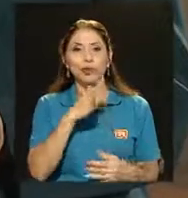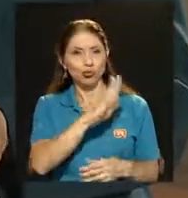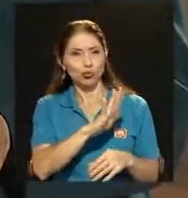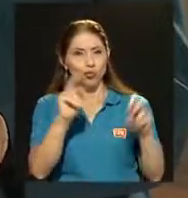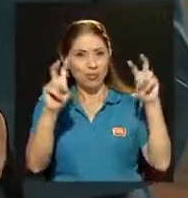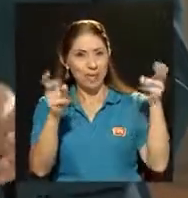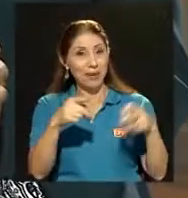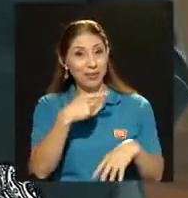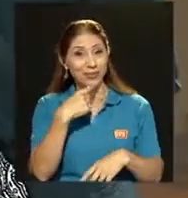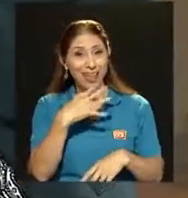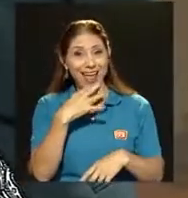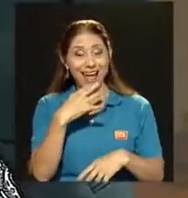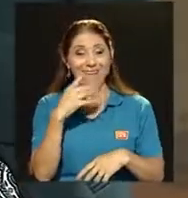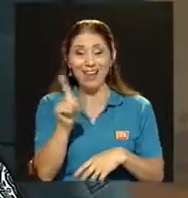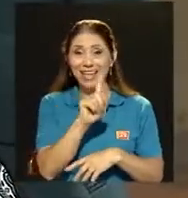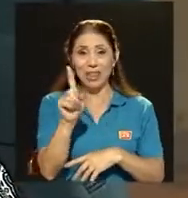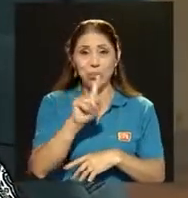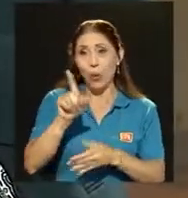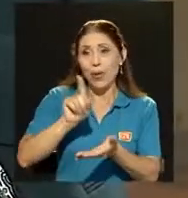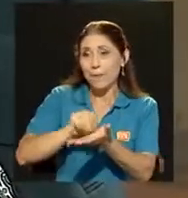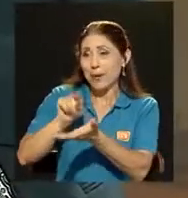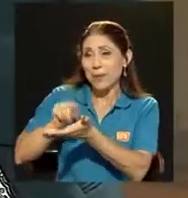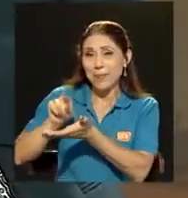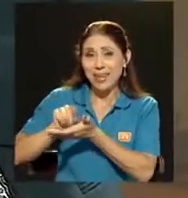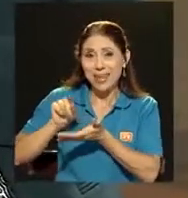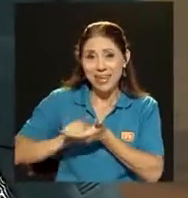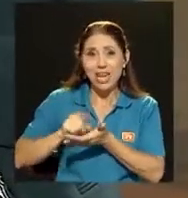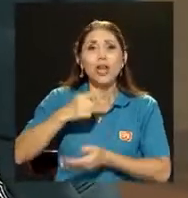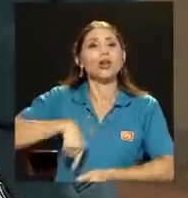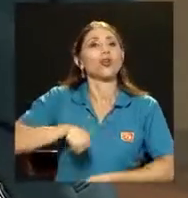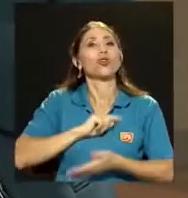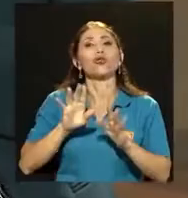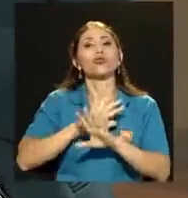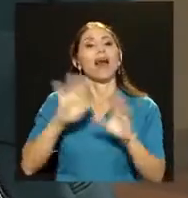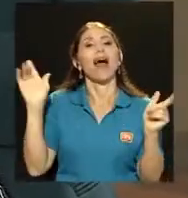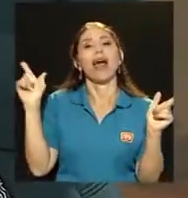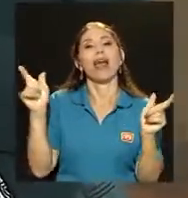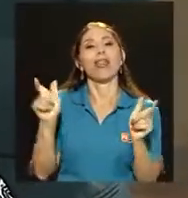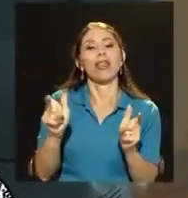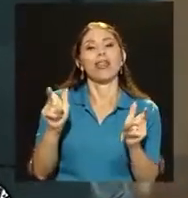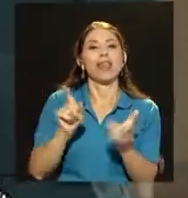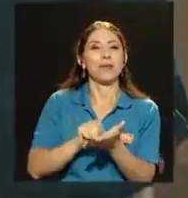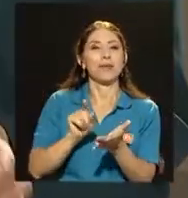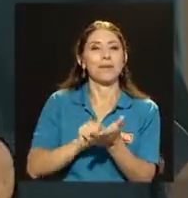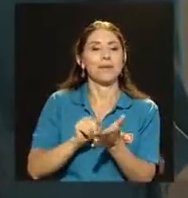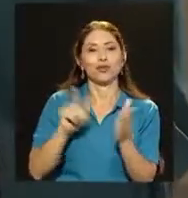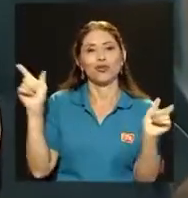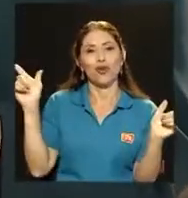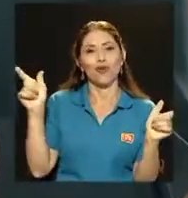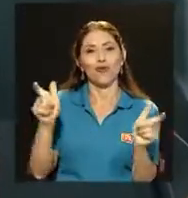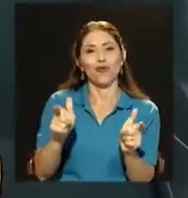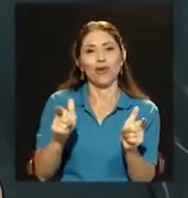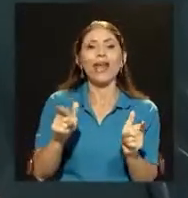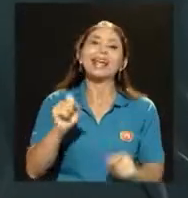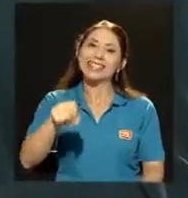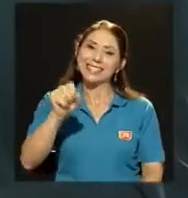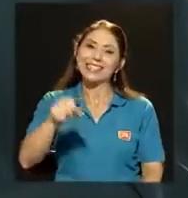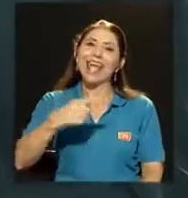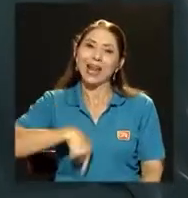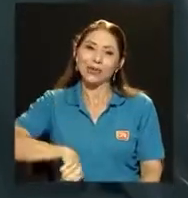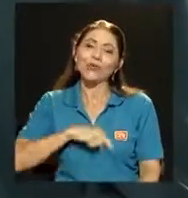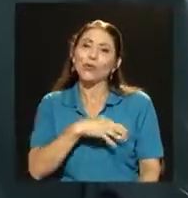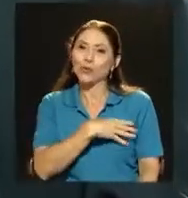no imprimir, cada vez imprimimos menos memorias. Sí nos gusta entregar el documento a